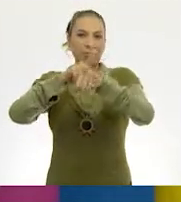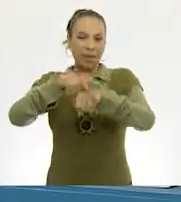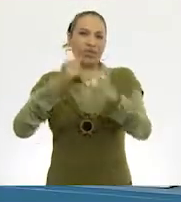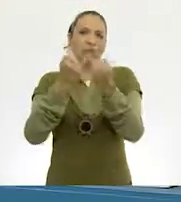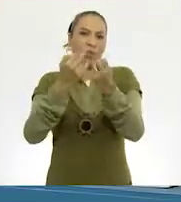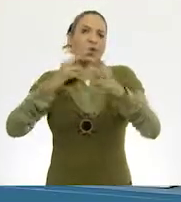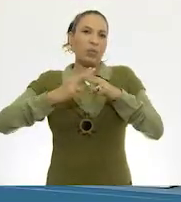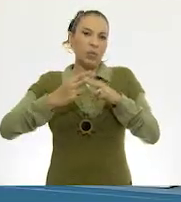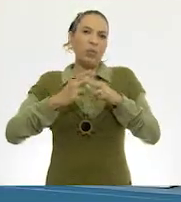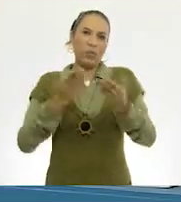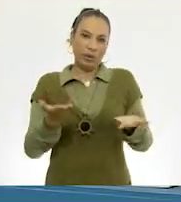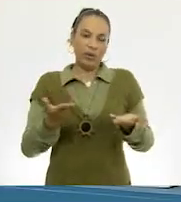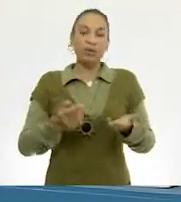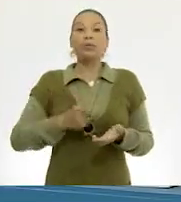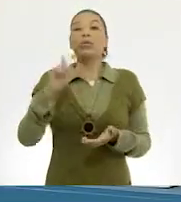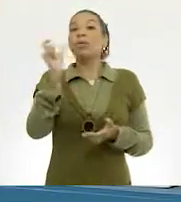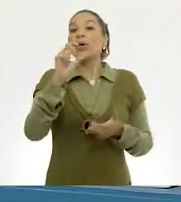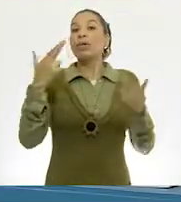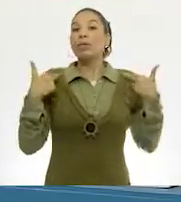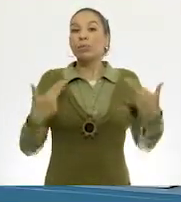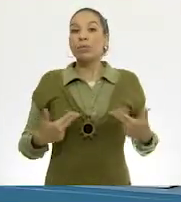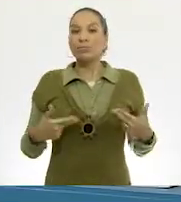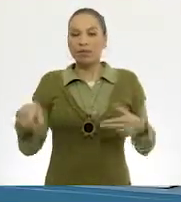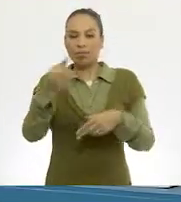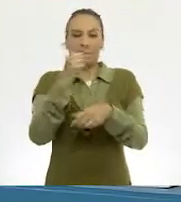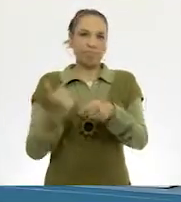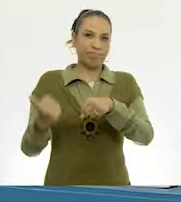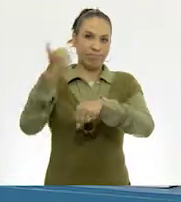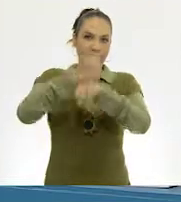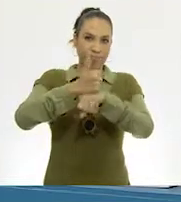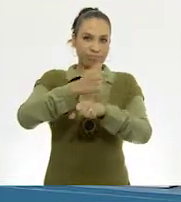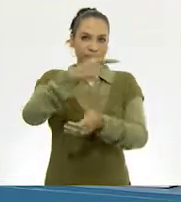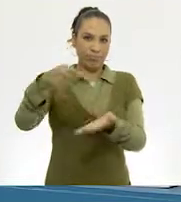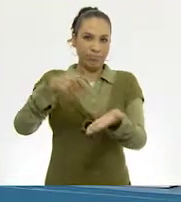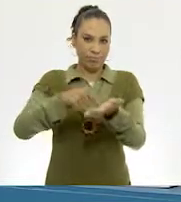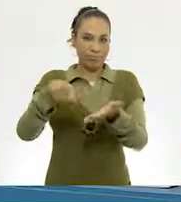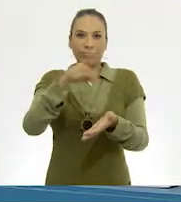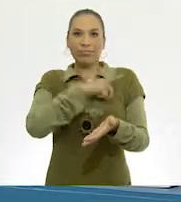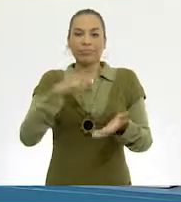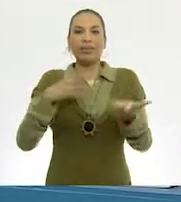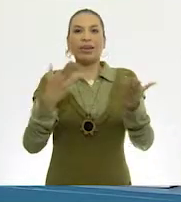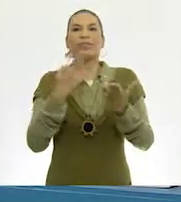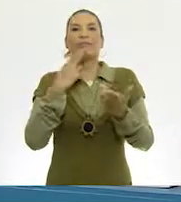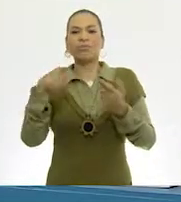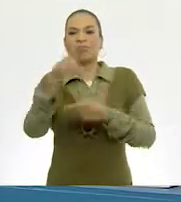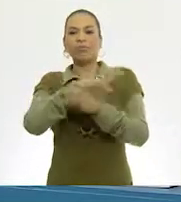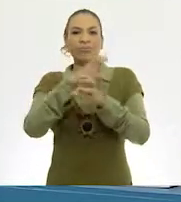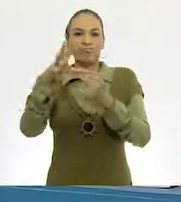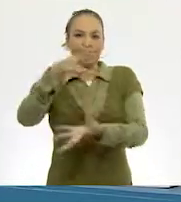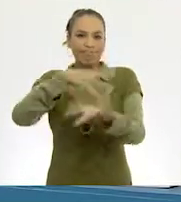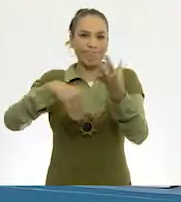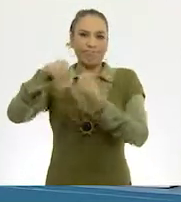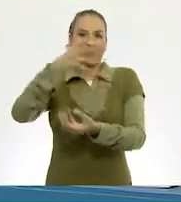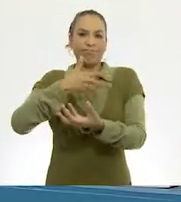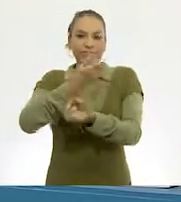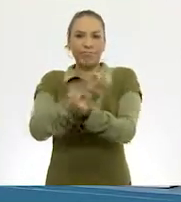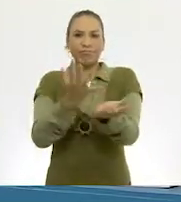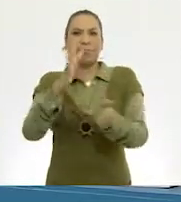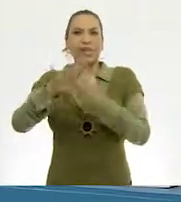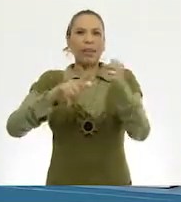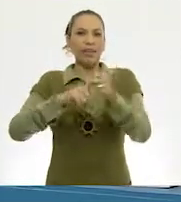huesos. Sí, cuando los seres humanos se establecían en un lugar, tenían que hacer uso de los recursos naturales que estaban a su